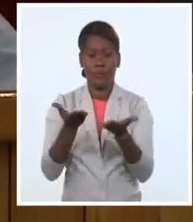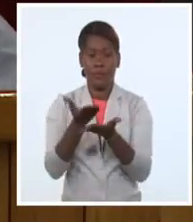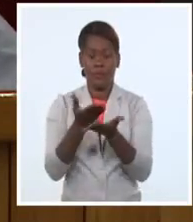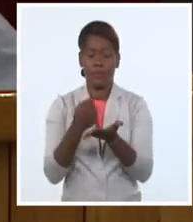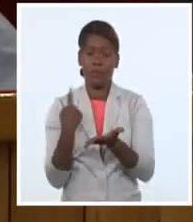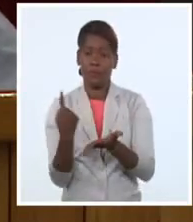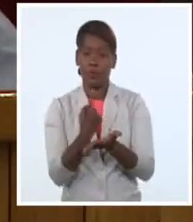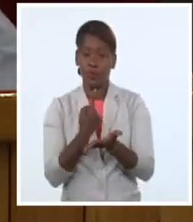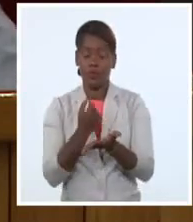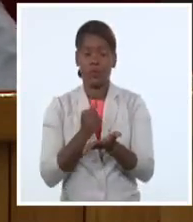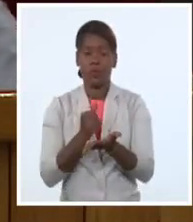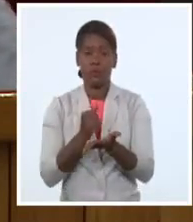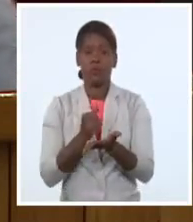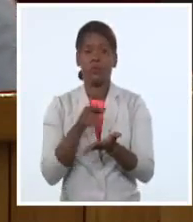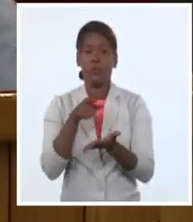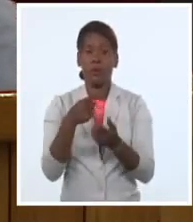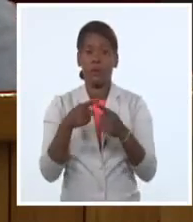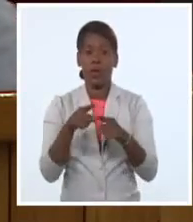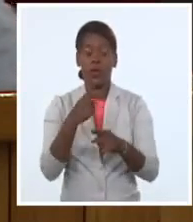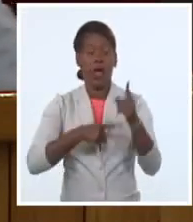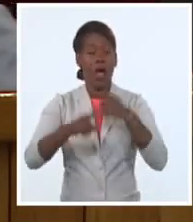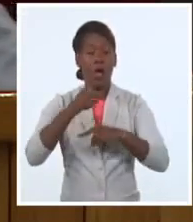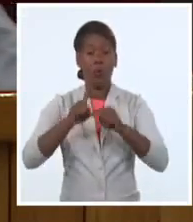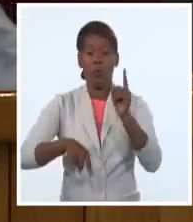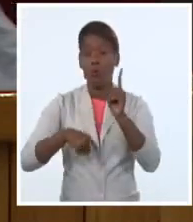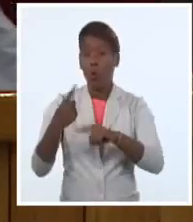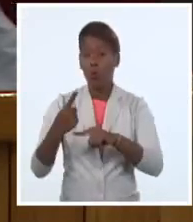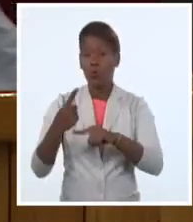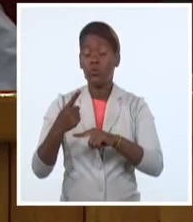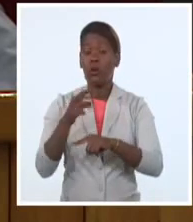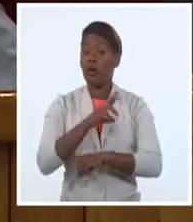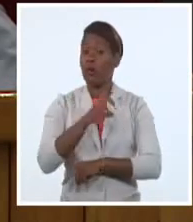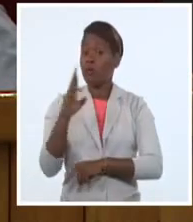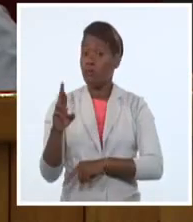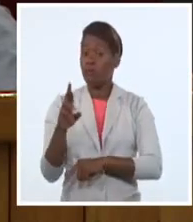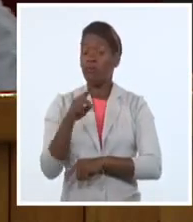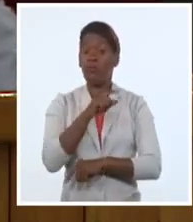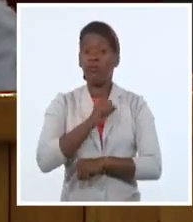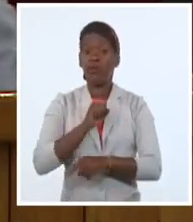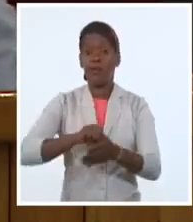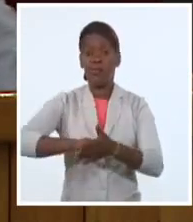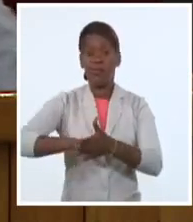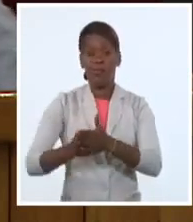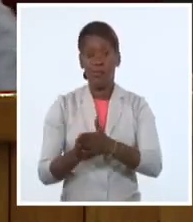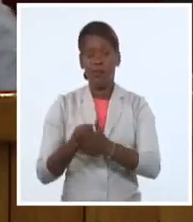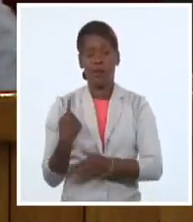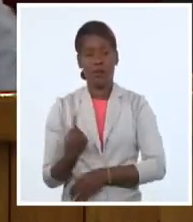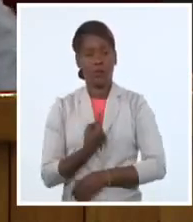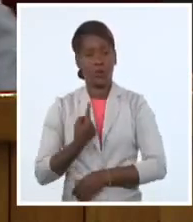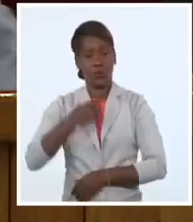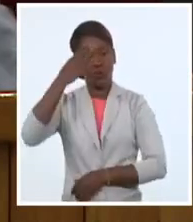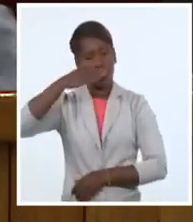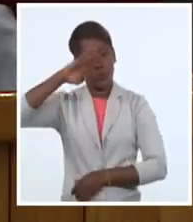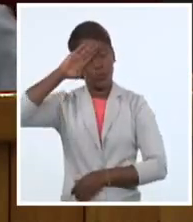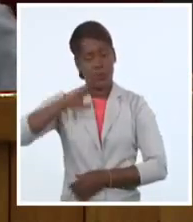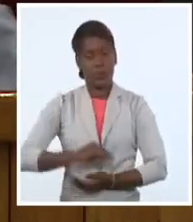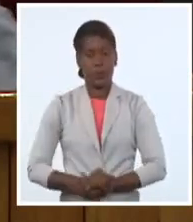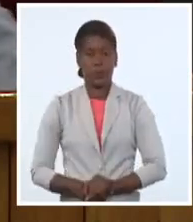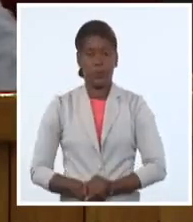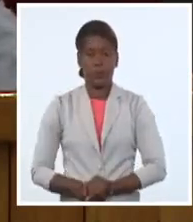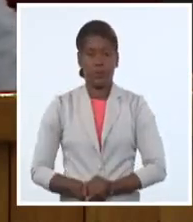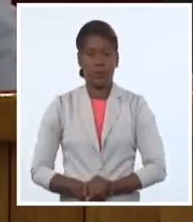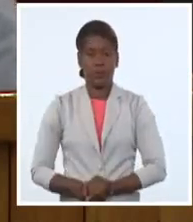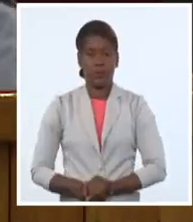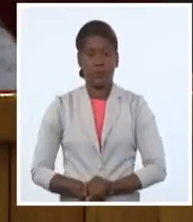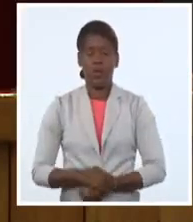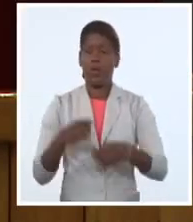contrario, solo sirve a los enemigos de la revolución para sus propósitos de retornar el capitalismo en Cuba. La libertad de